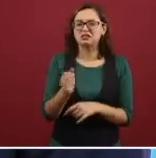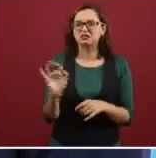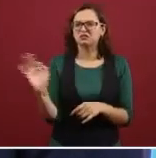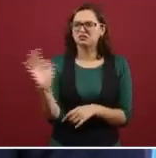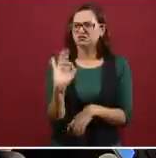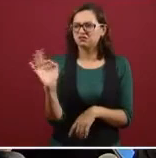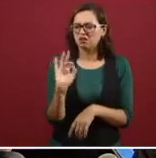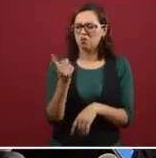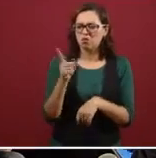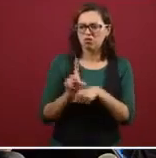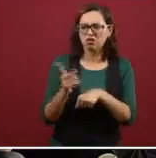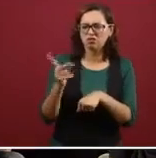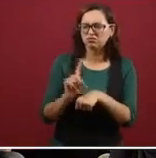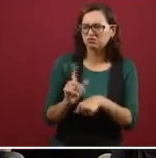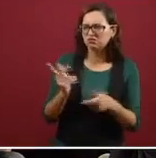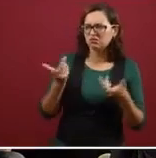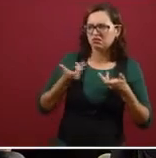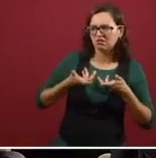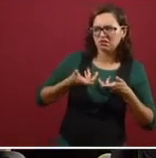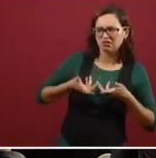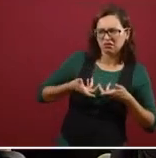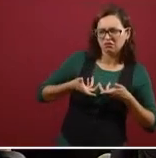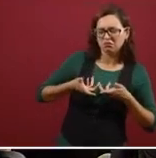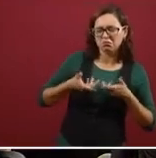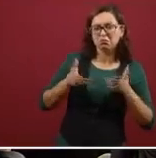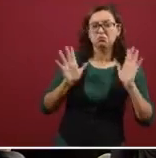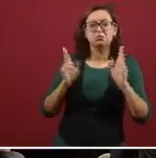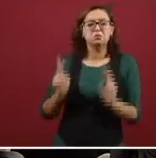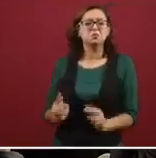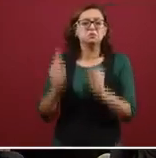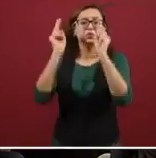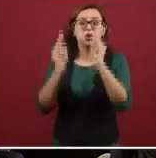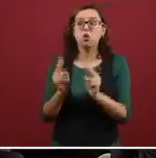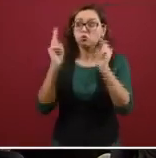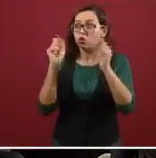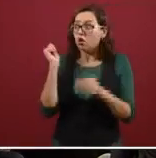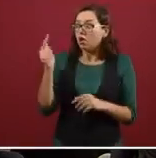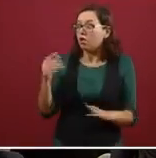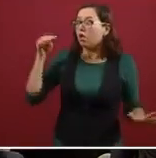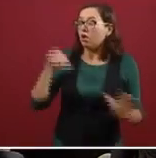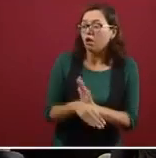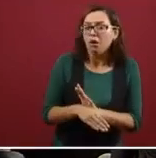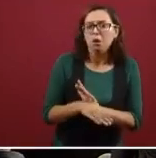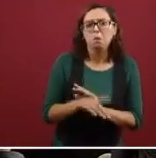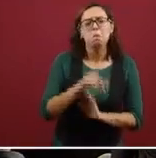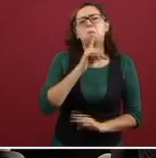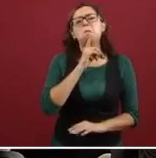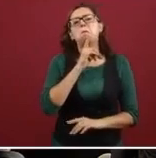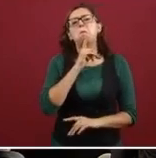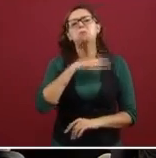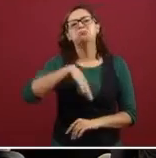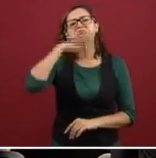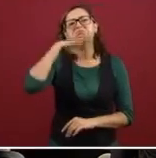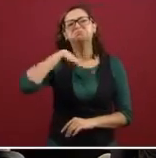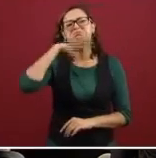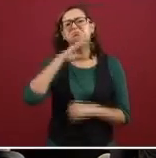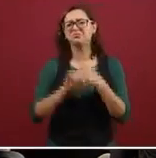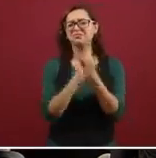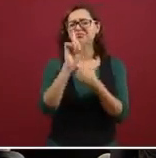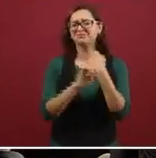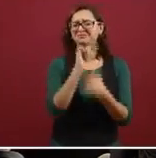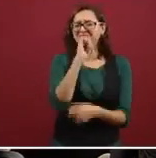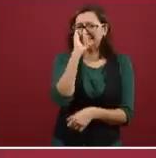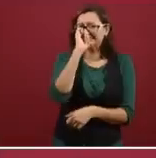primer día, los mercados, sin problema, ya cambió. Entonces,